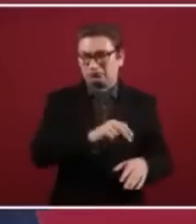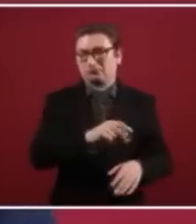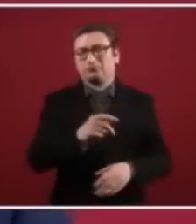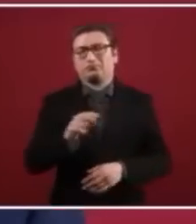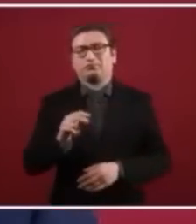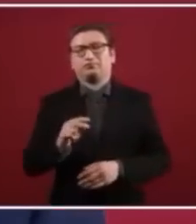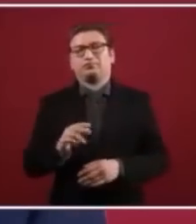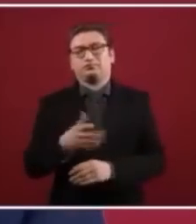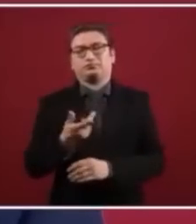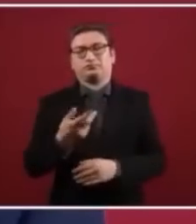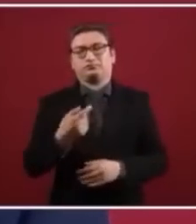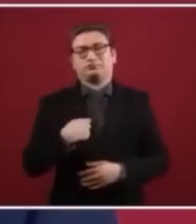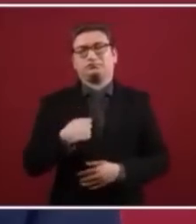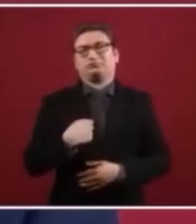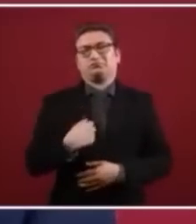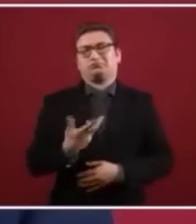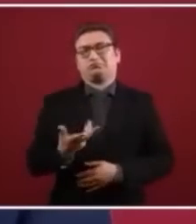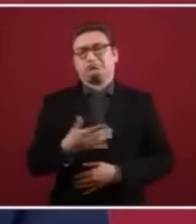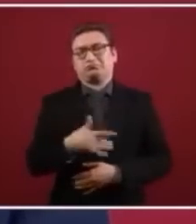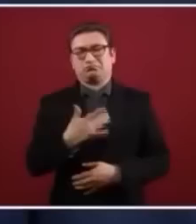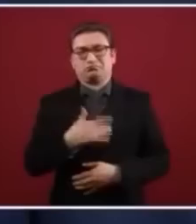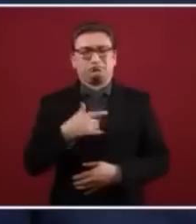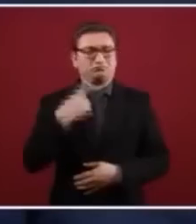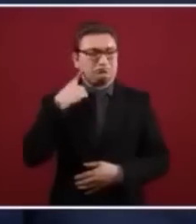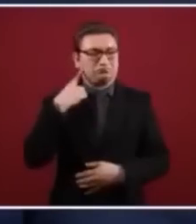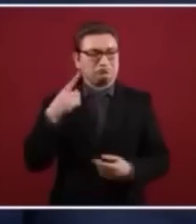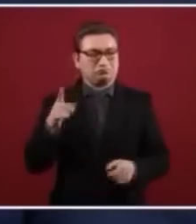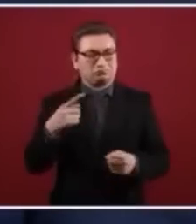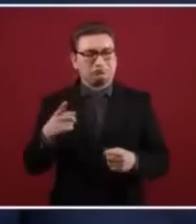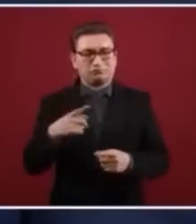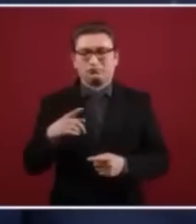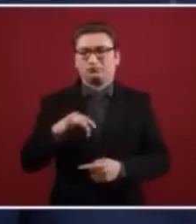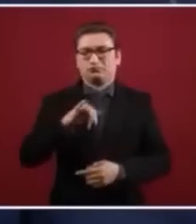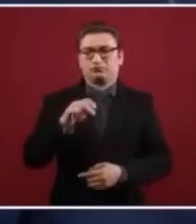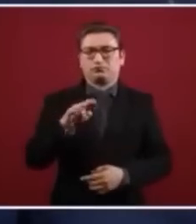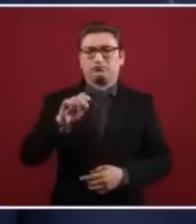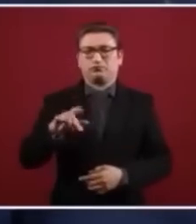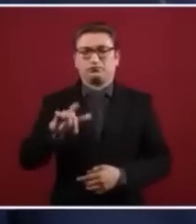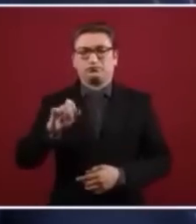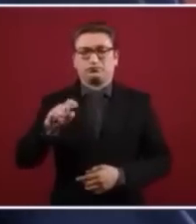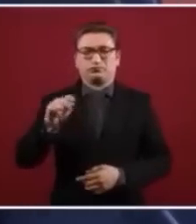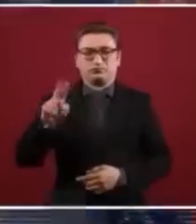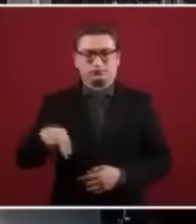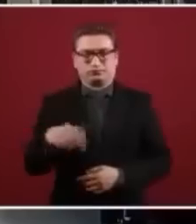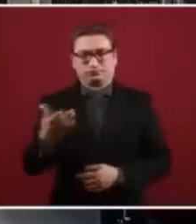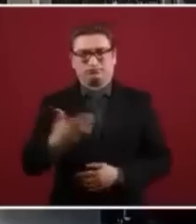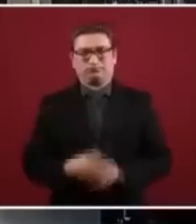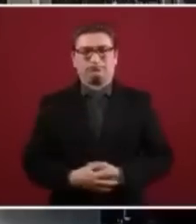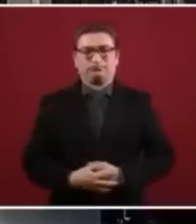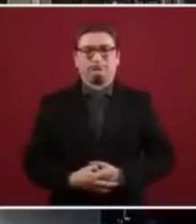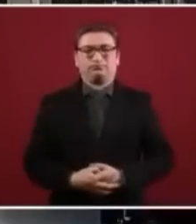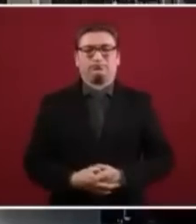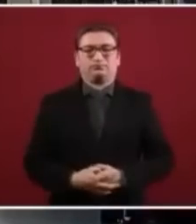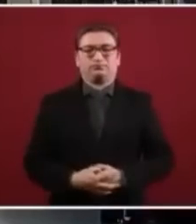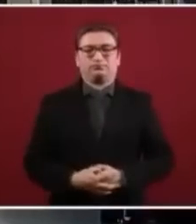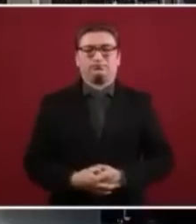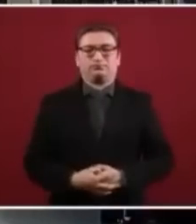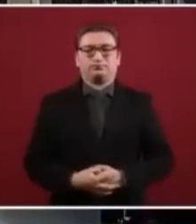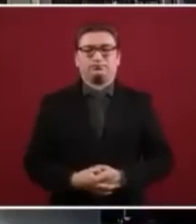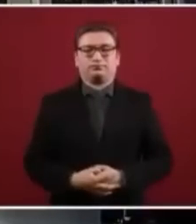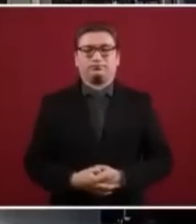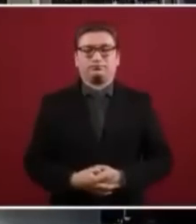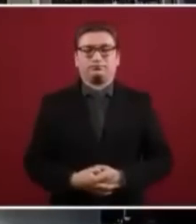Por eso sigo escuchando a John Lennon. Gracias.